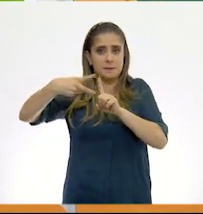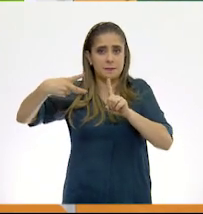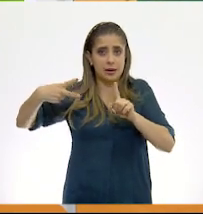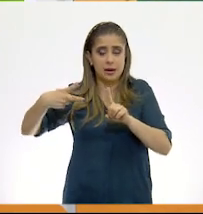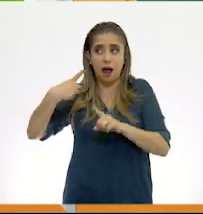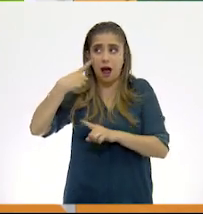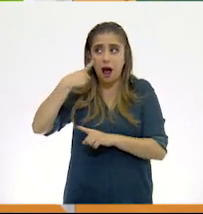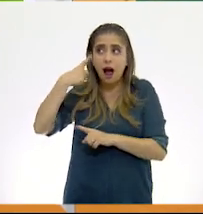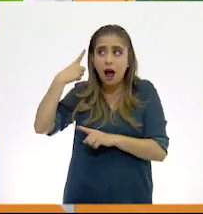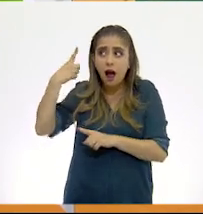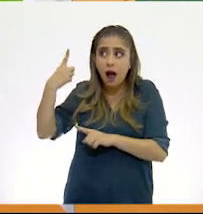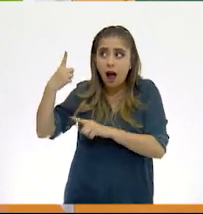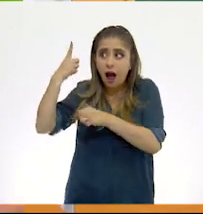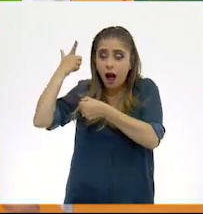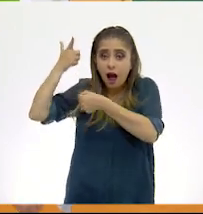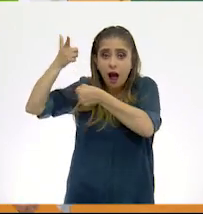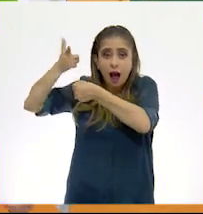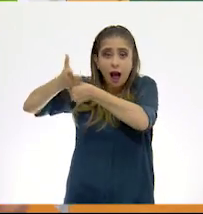vamos a encontrarla.